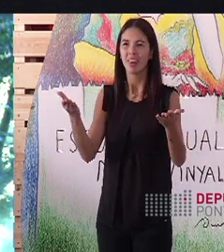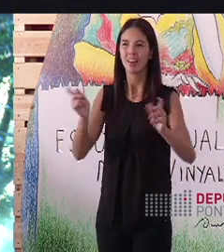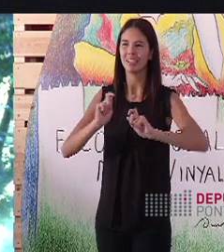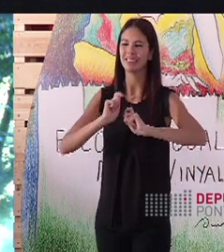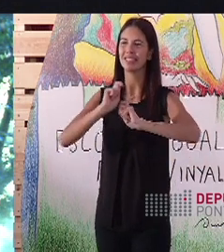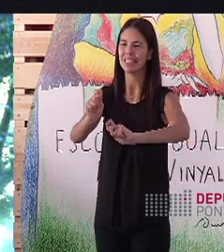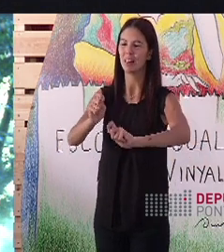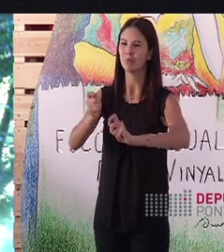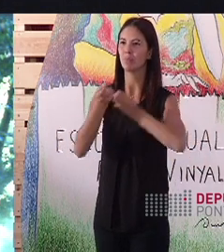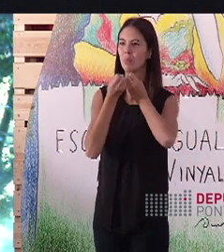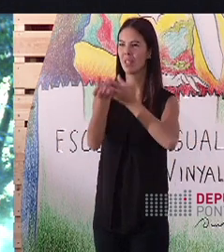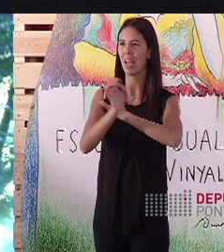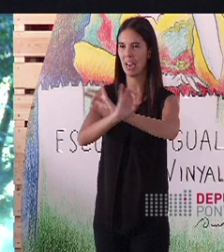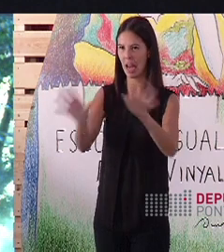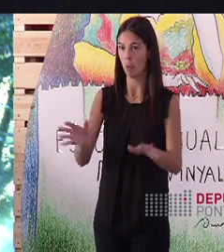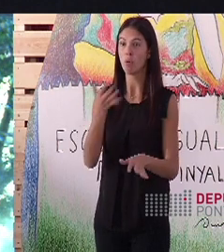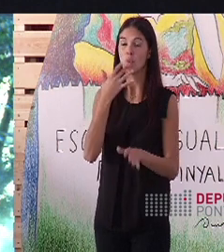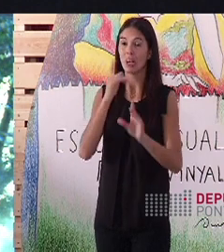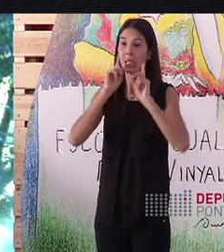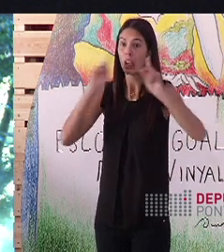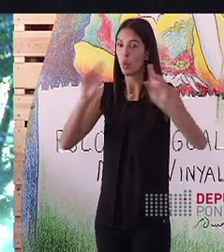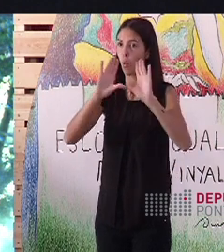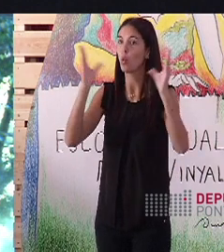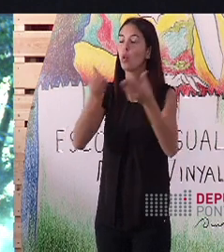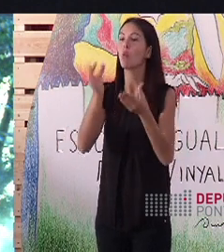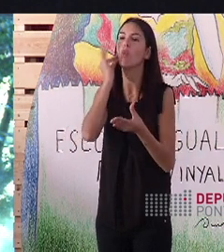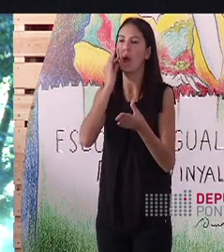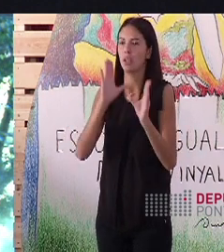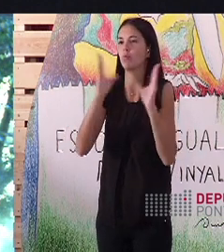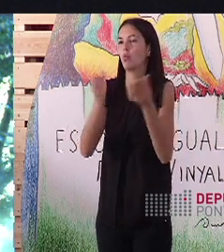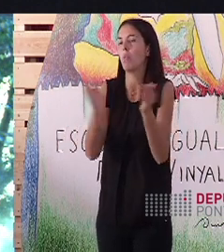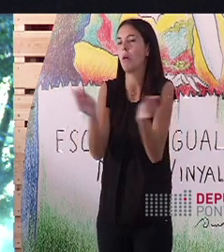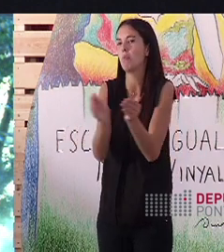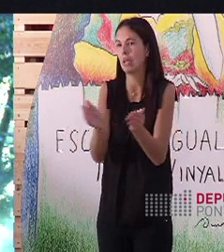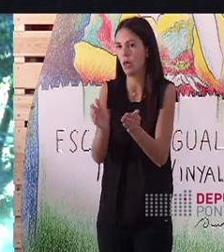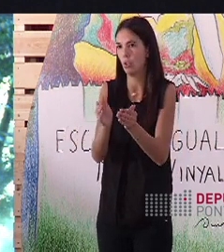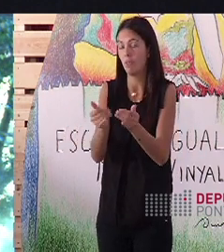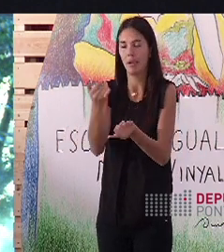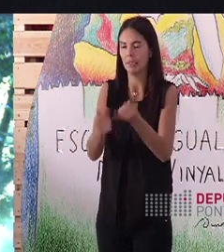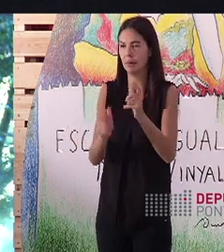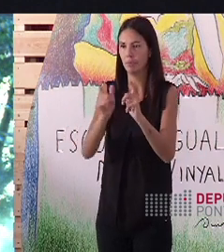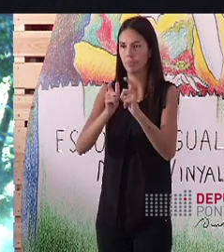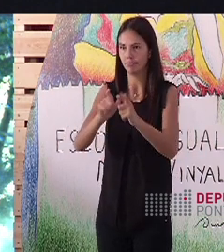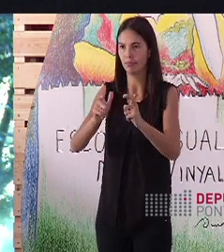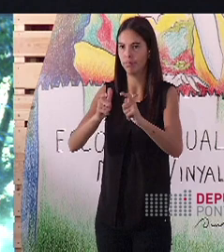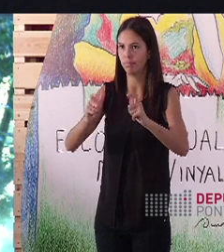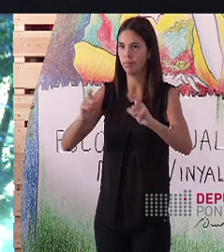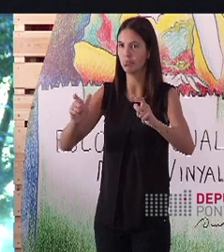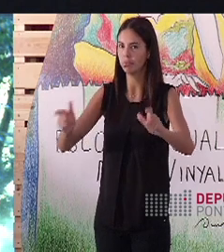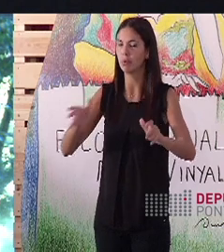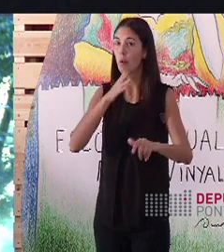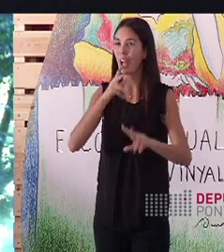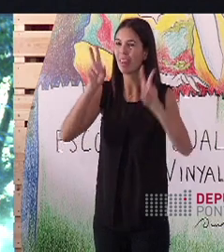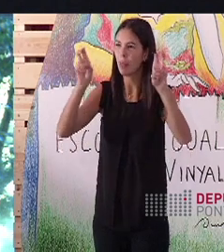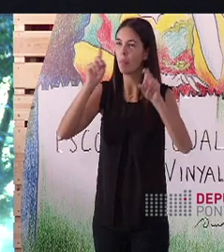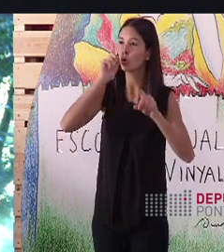que si un grupo de mujeres, un grupo pequeño, que no hace más que crecer, porque además de la